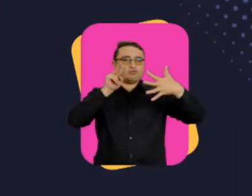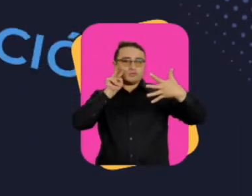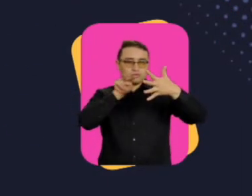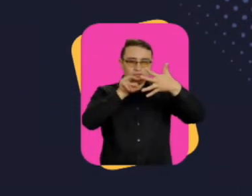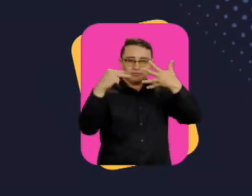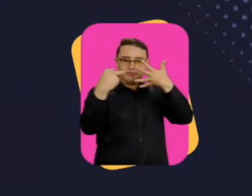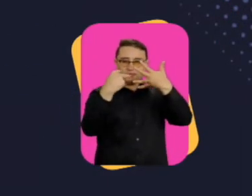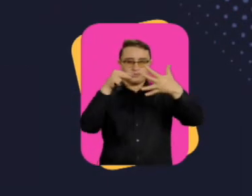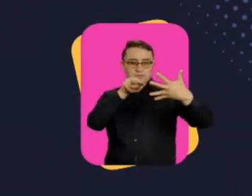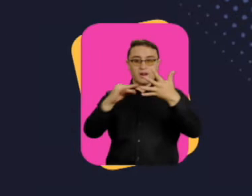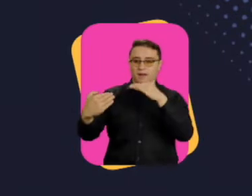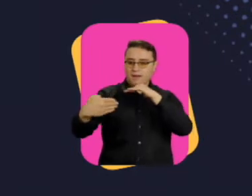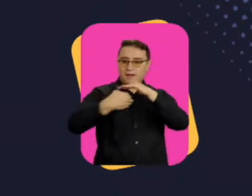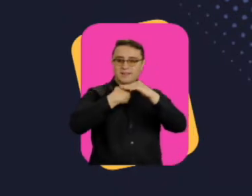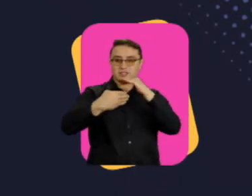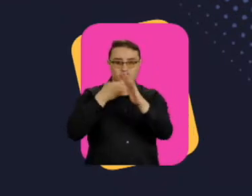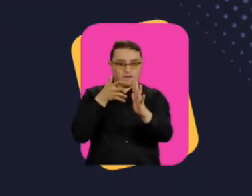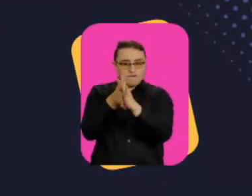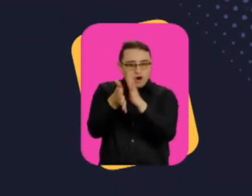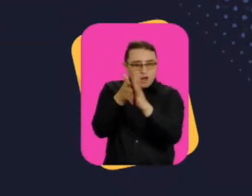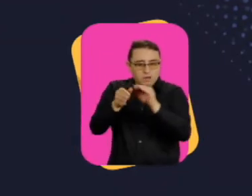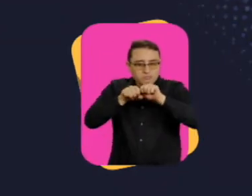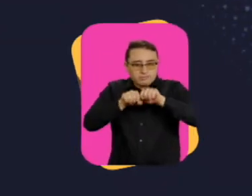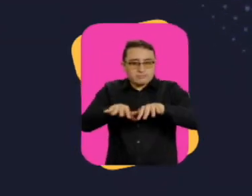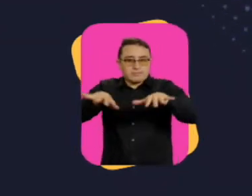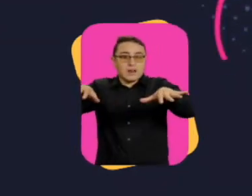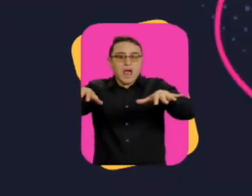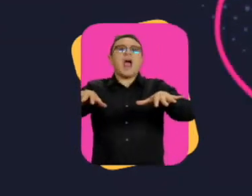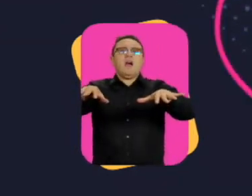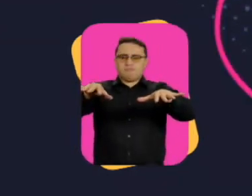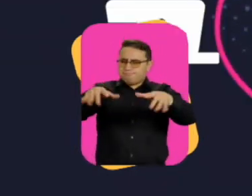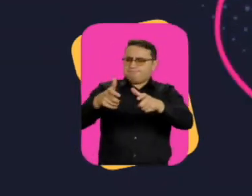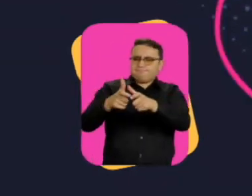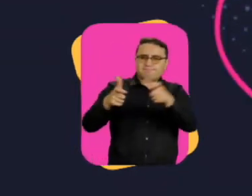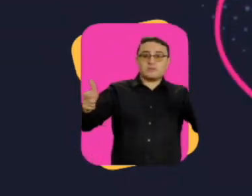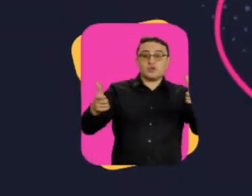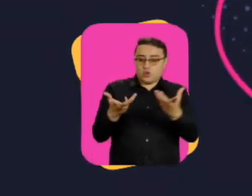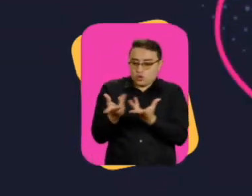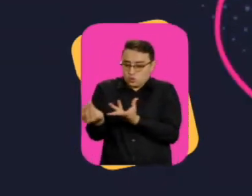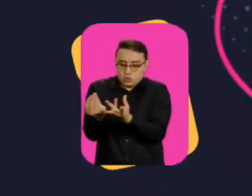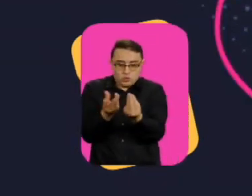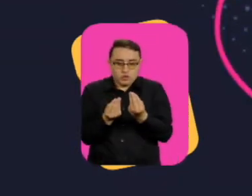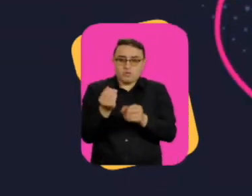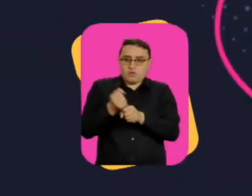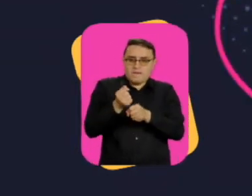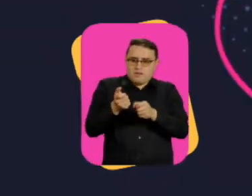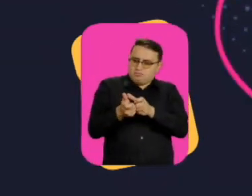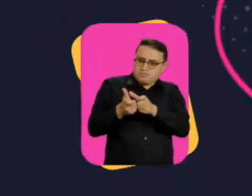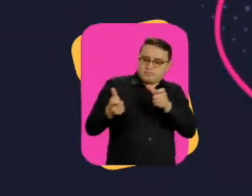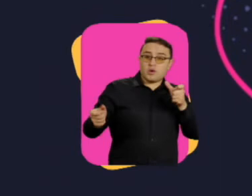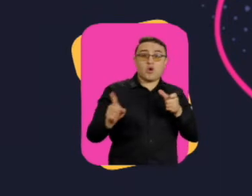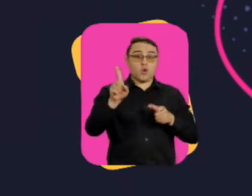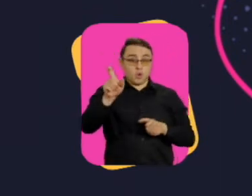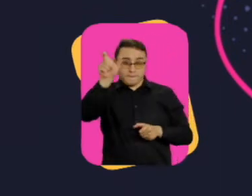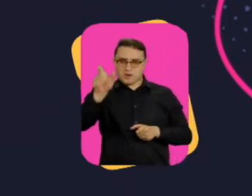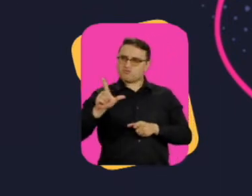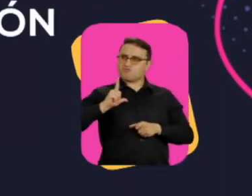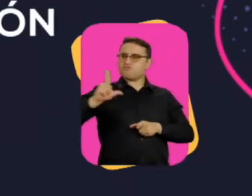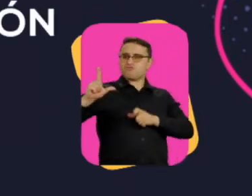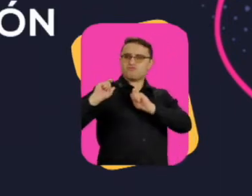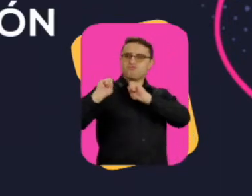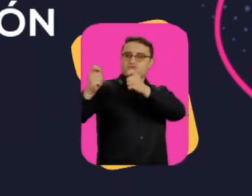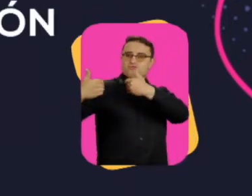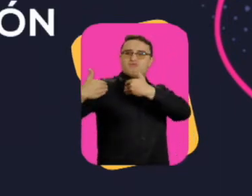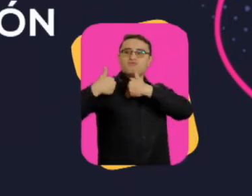y acceso a la información pública, articulando equipos de trabajo y designando un solo responsable para realizar el cargue